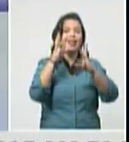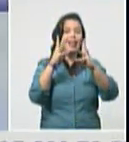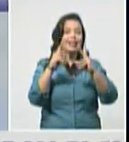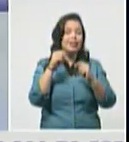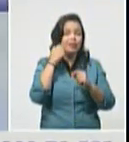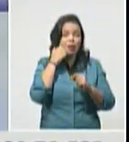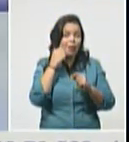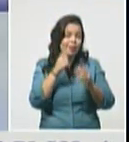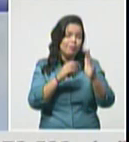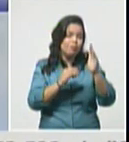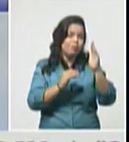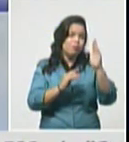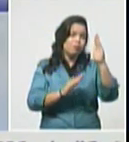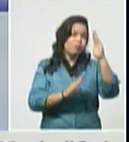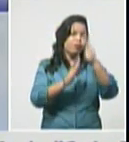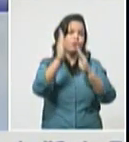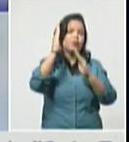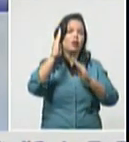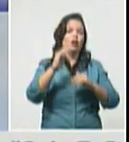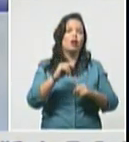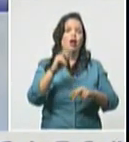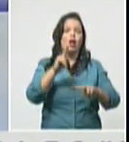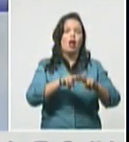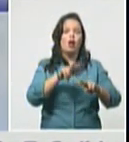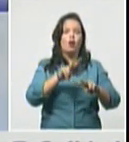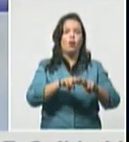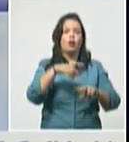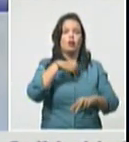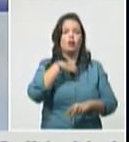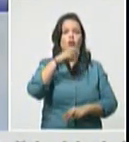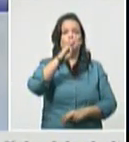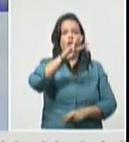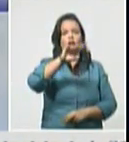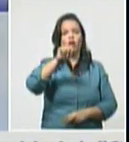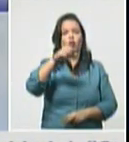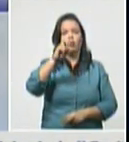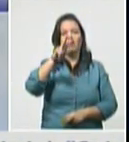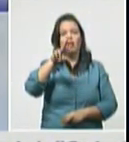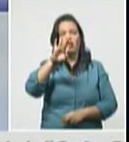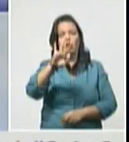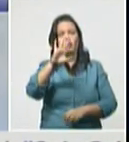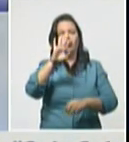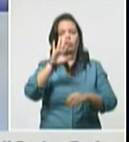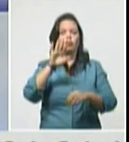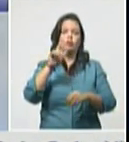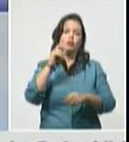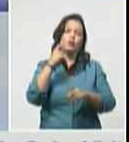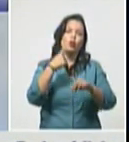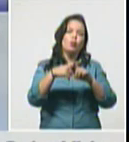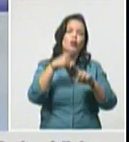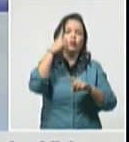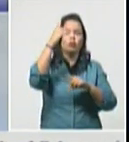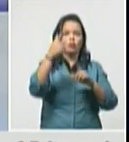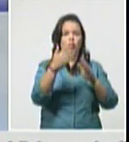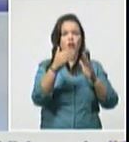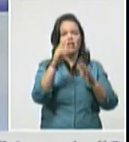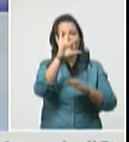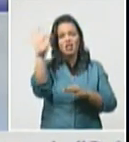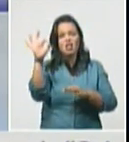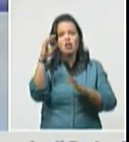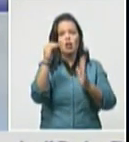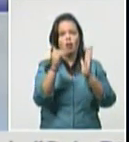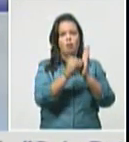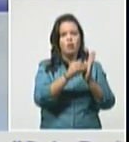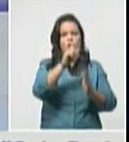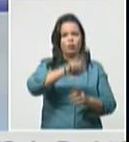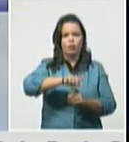Habana, con un 3,98 por 100.000 habitantes, independientemente de que es inferior a la del